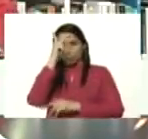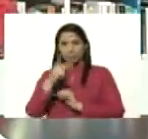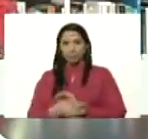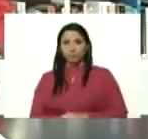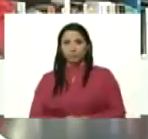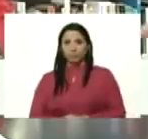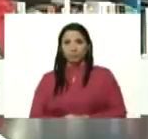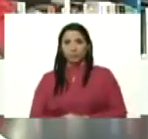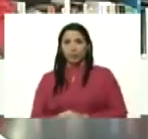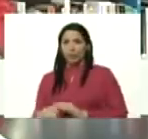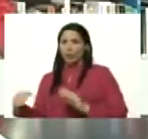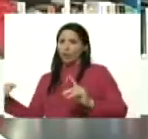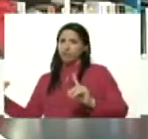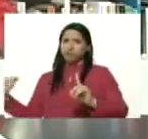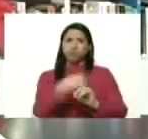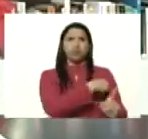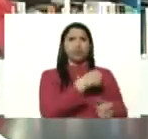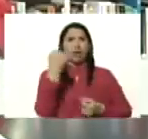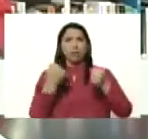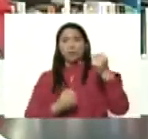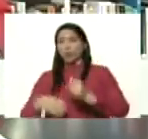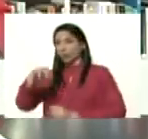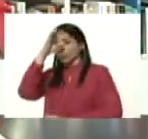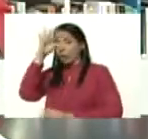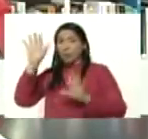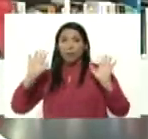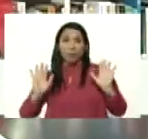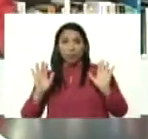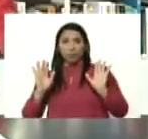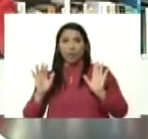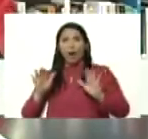fueron atropellados por un camión. No sabemos si fue intencional.